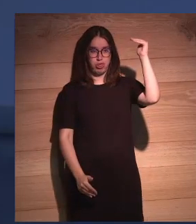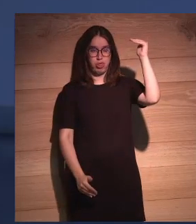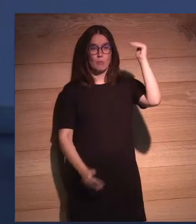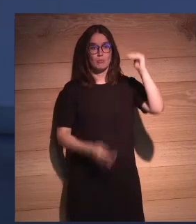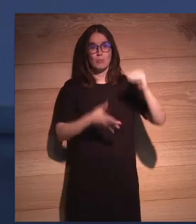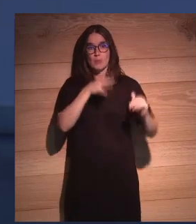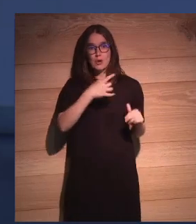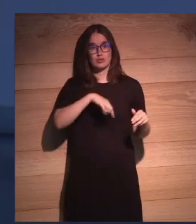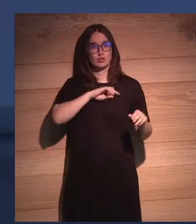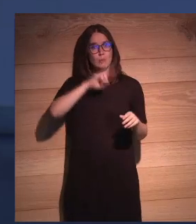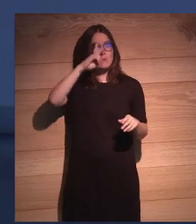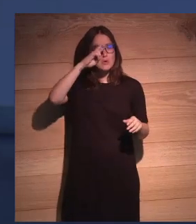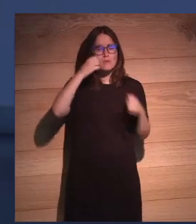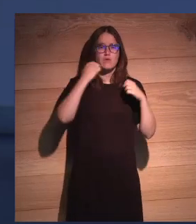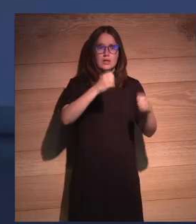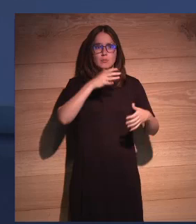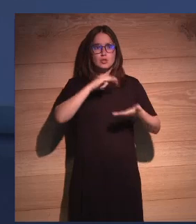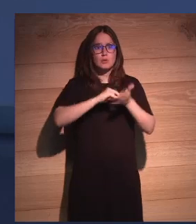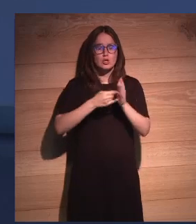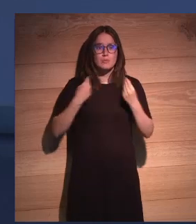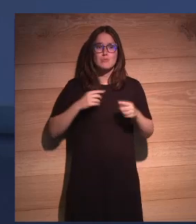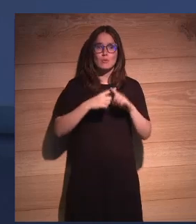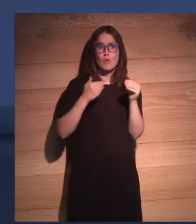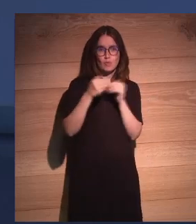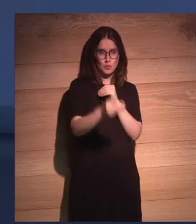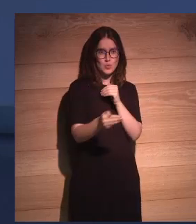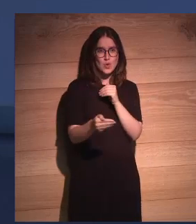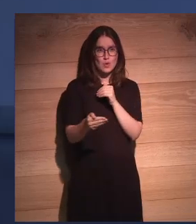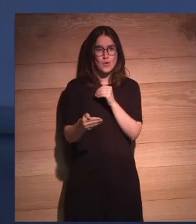preocupa enormemente, por eso proyectos como Profuturo.